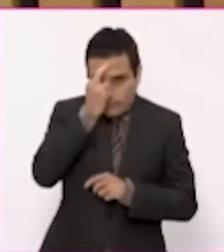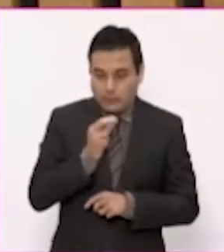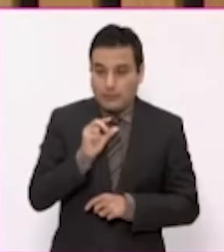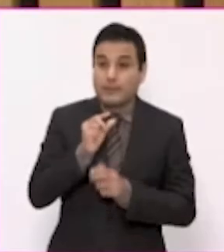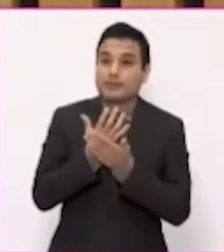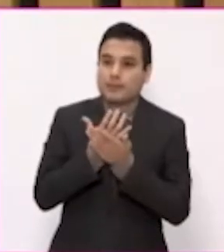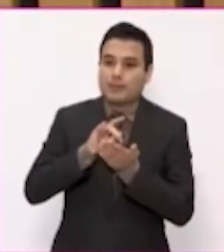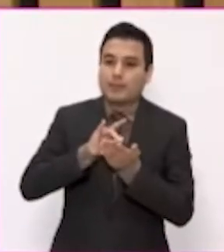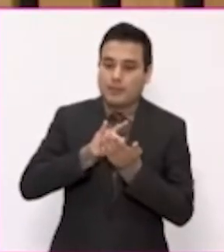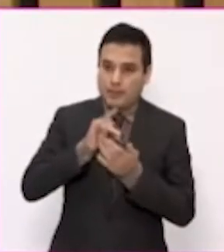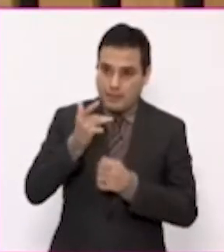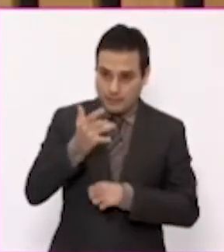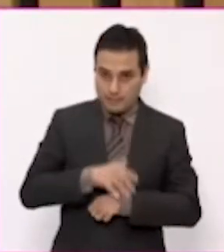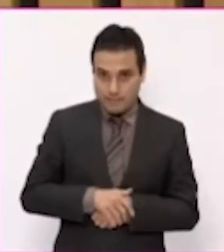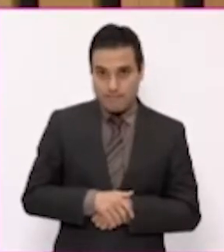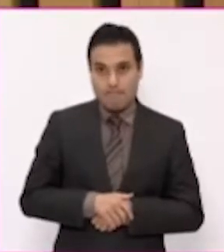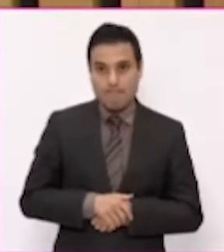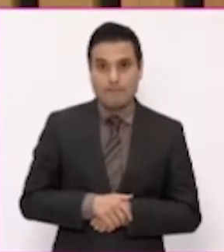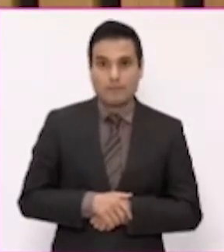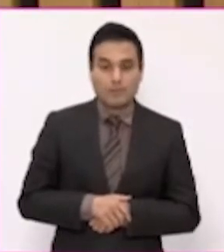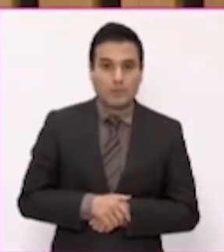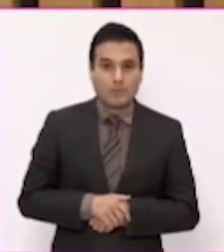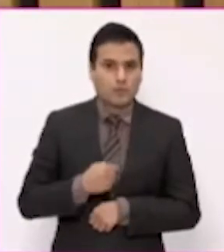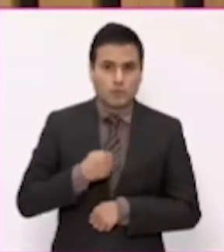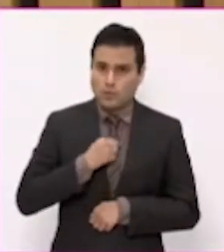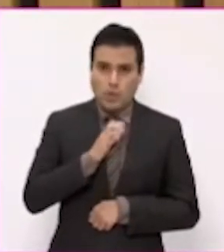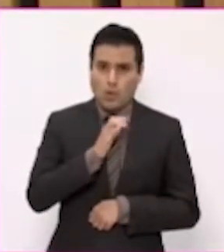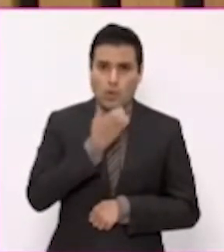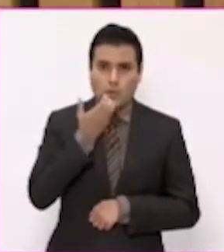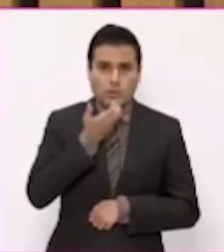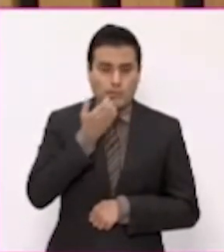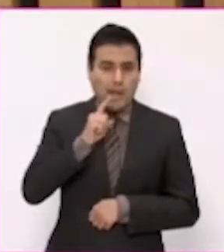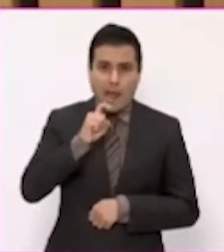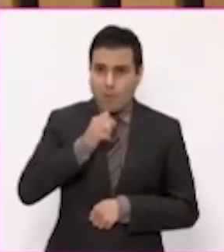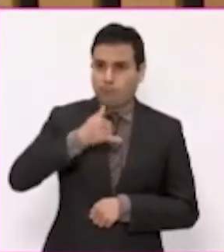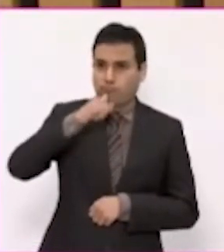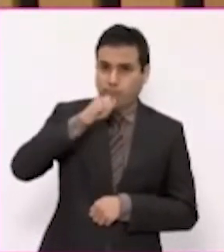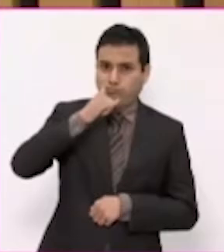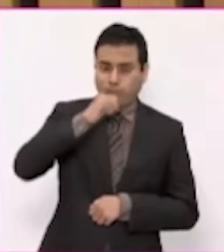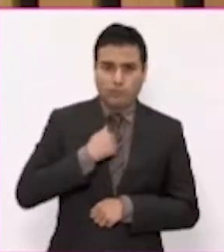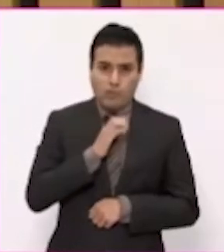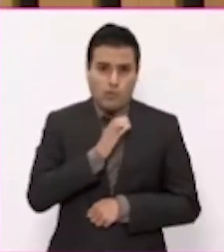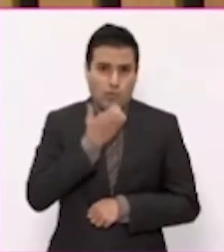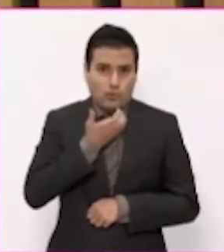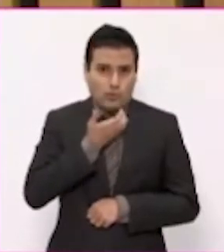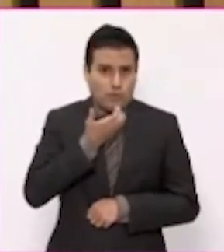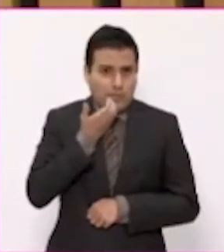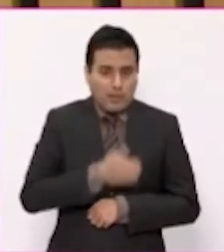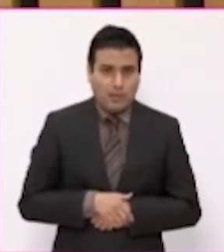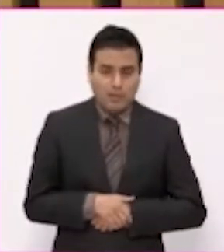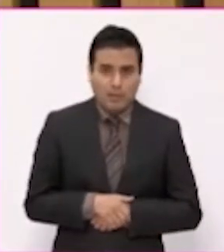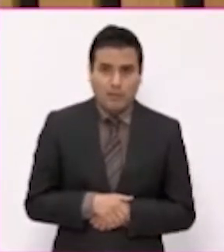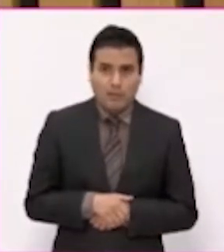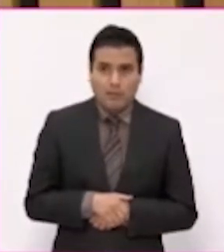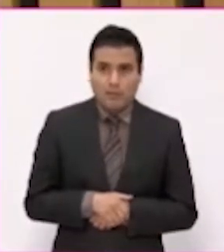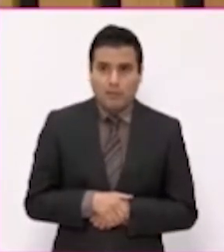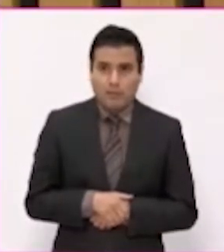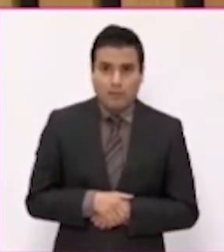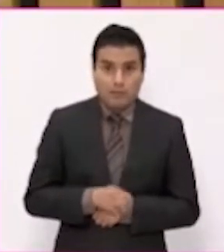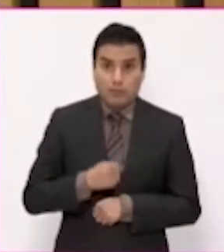es, termino, y que es el que yo tomo líquido permanentemente cuando estoy interviniendo. Es público eso. No es algo que